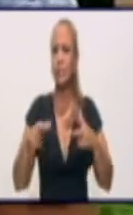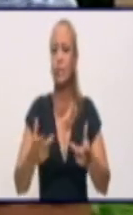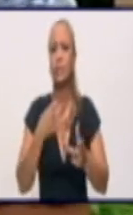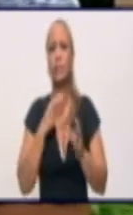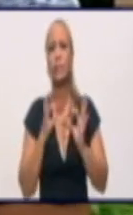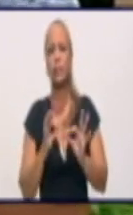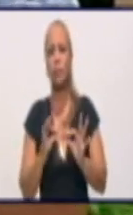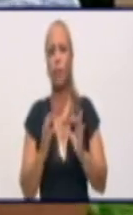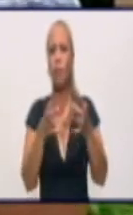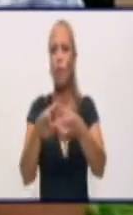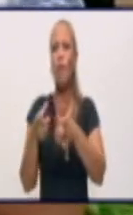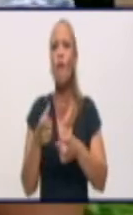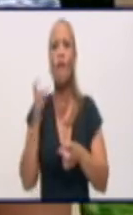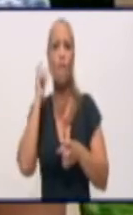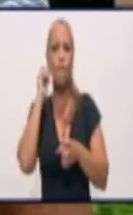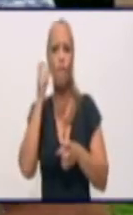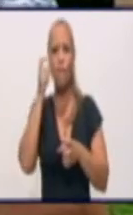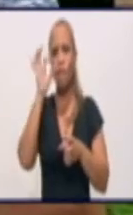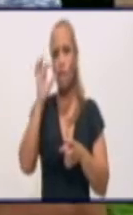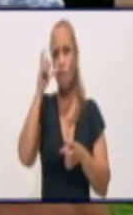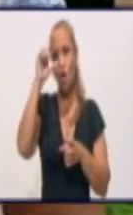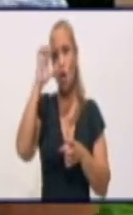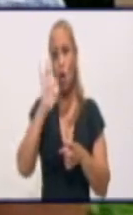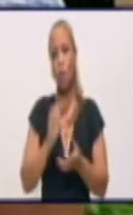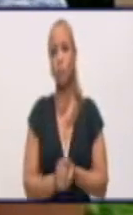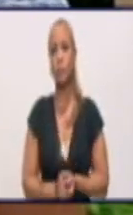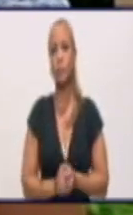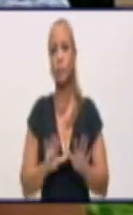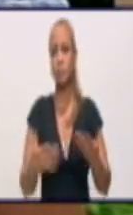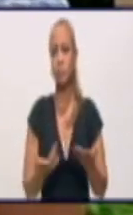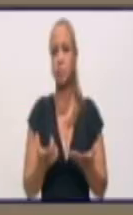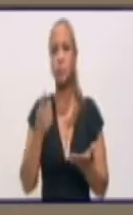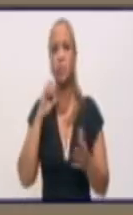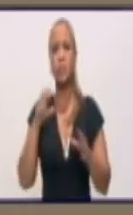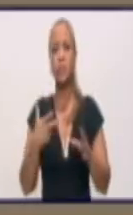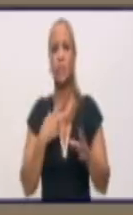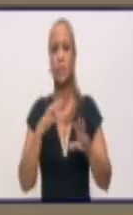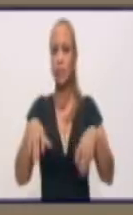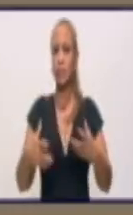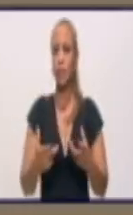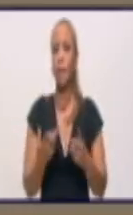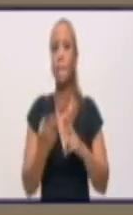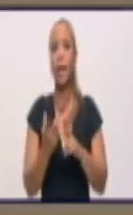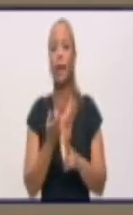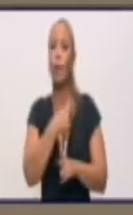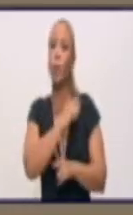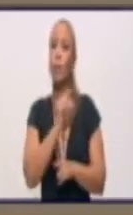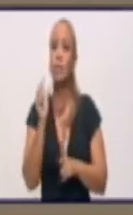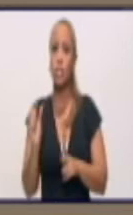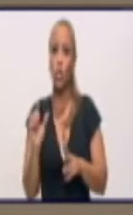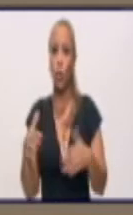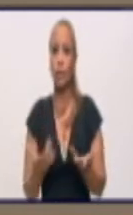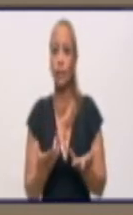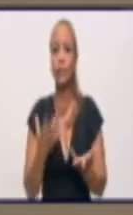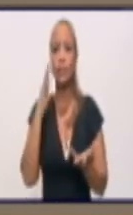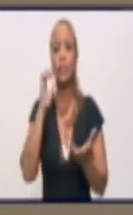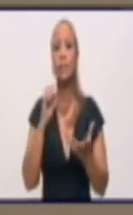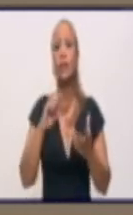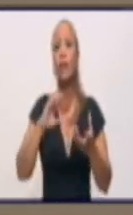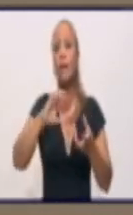está asumiendo el Centro de Higiene y Epidemiología ante esta situación? Ajá, mira, para que la población entienda lo que quiere decir manzana